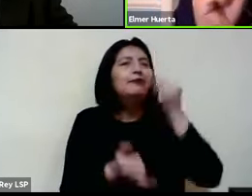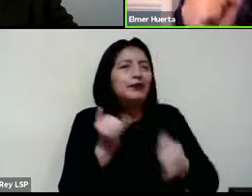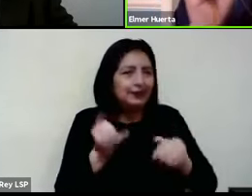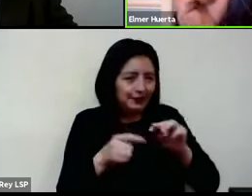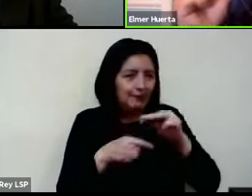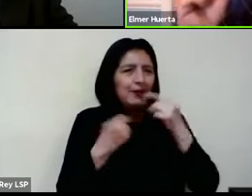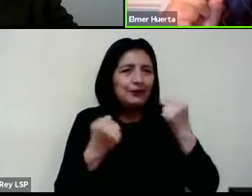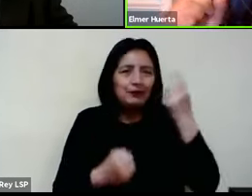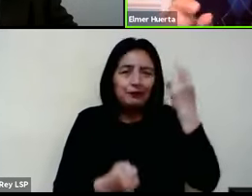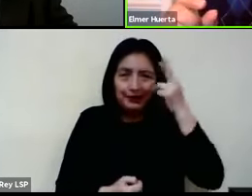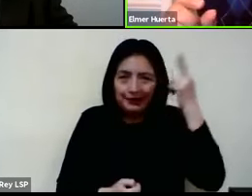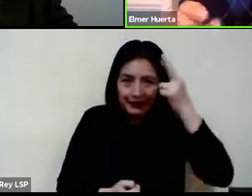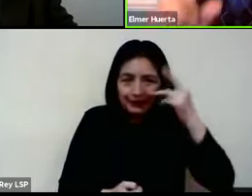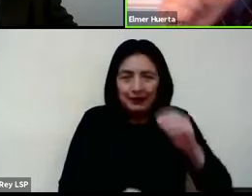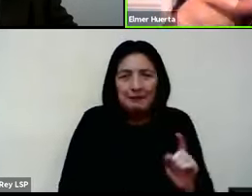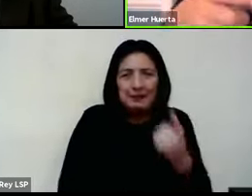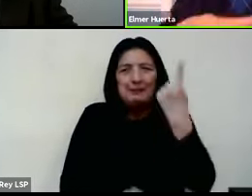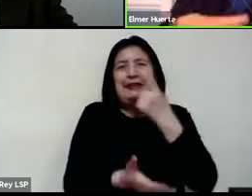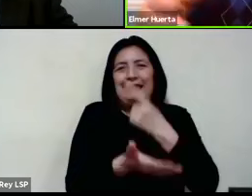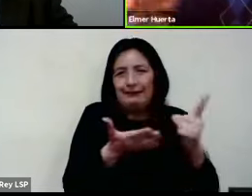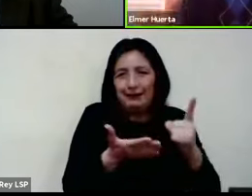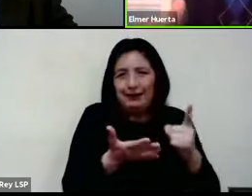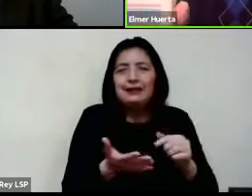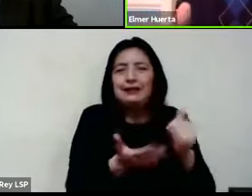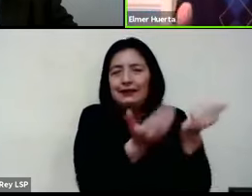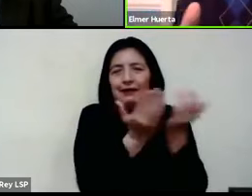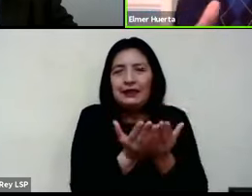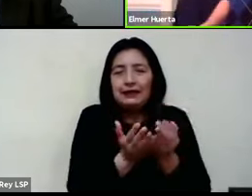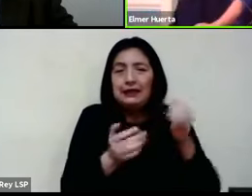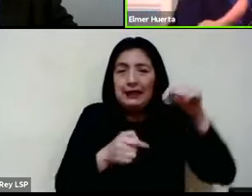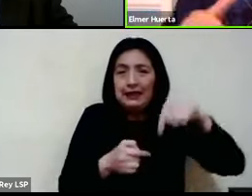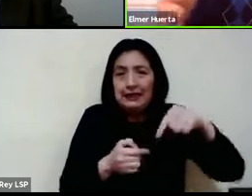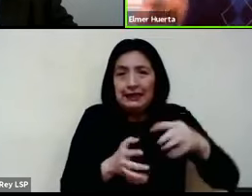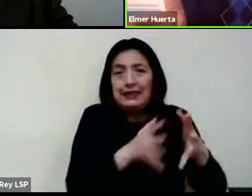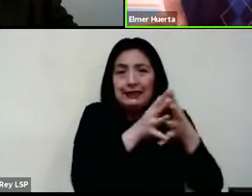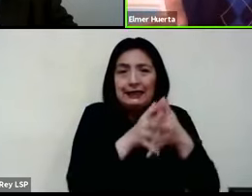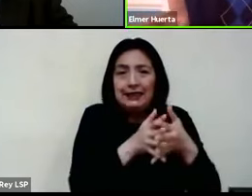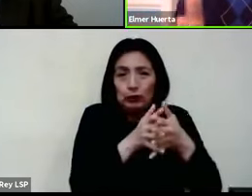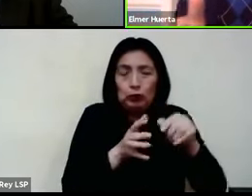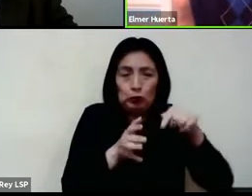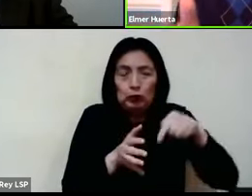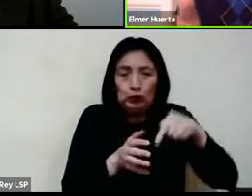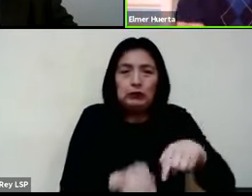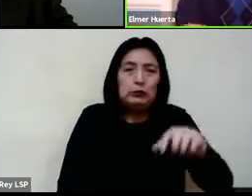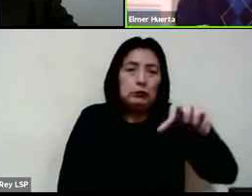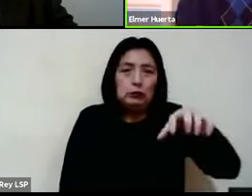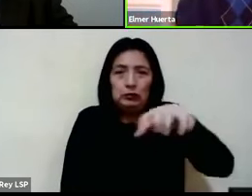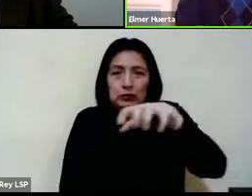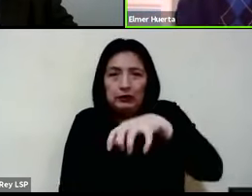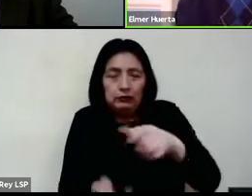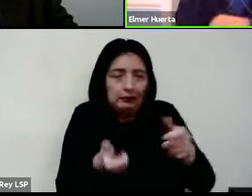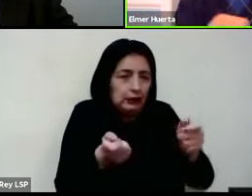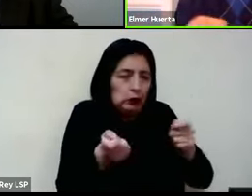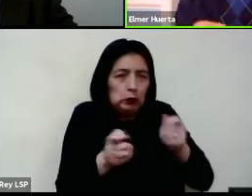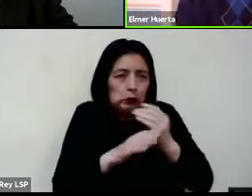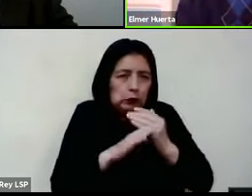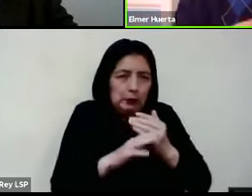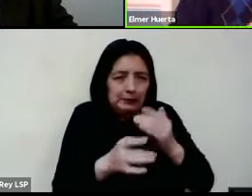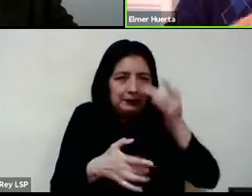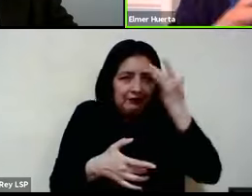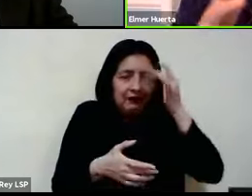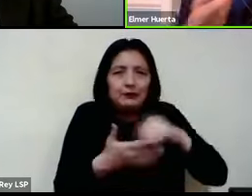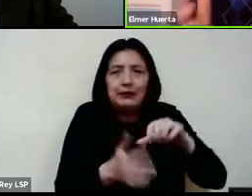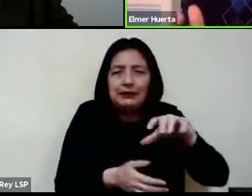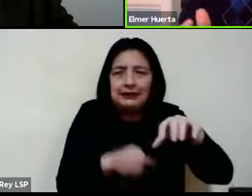es que la primera semana de abril es que ya acá en Estados Unidos los Centros para el Control y Prevención de Enfermedades, los